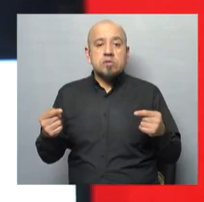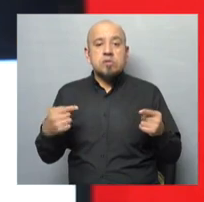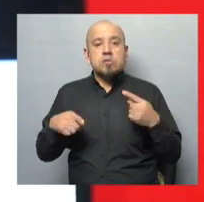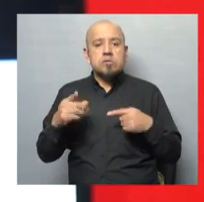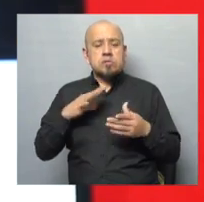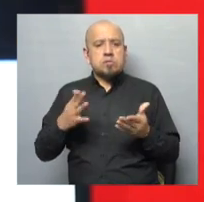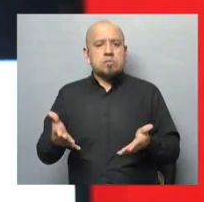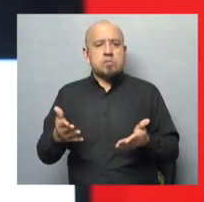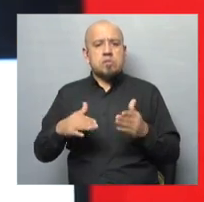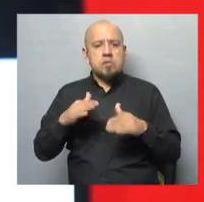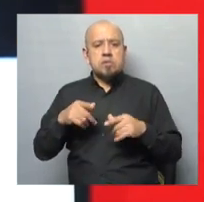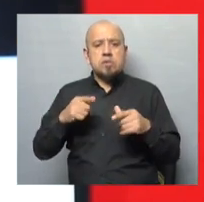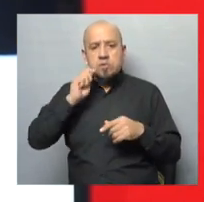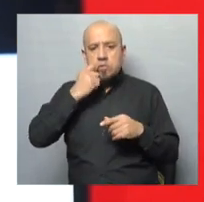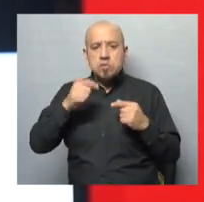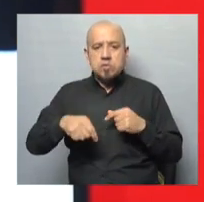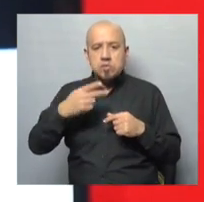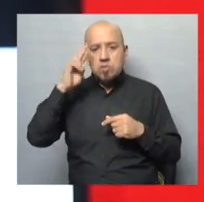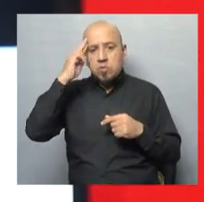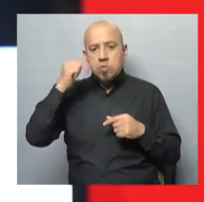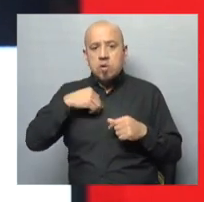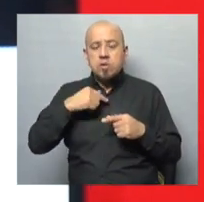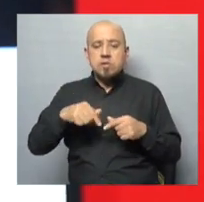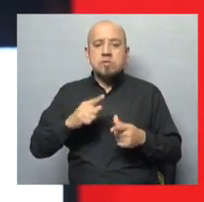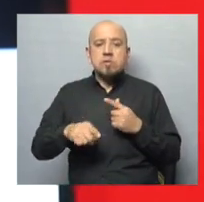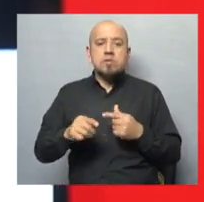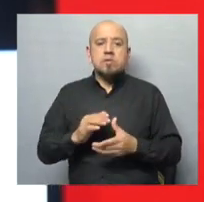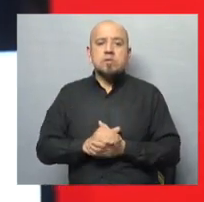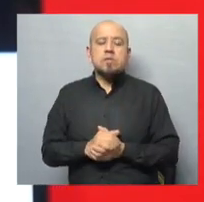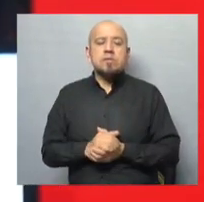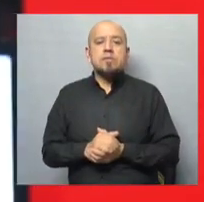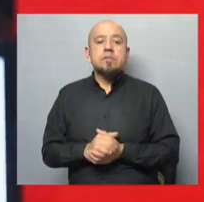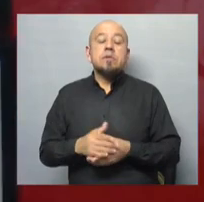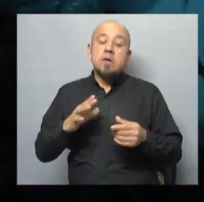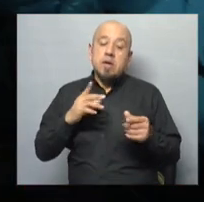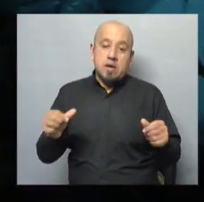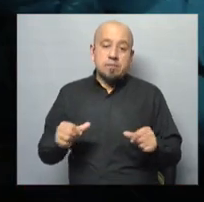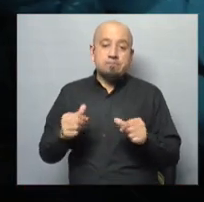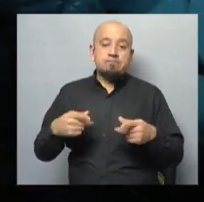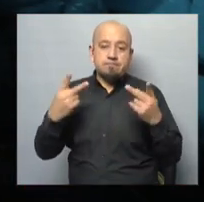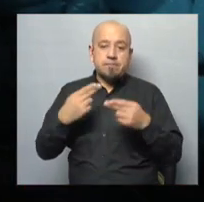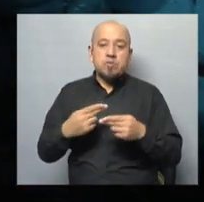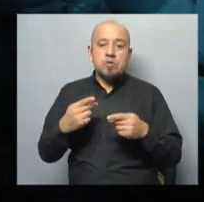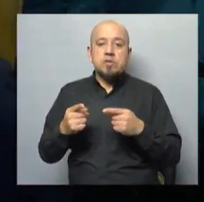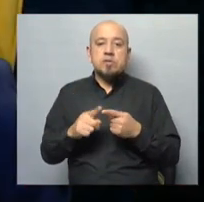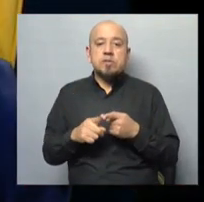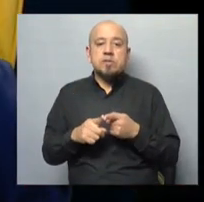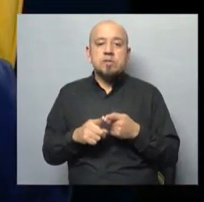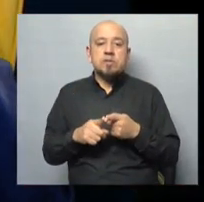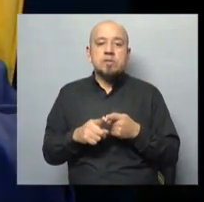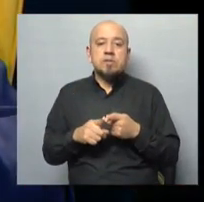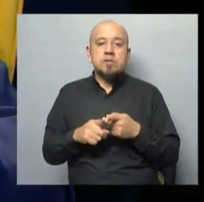creer que las cosas que también nos gustan son de acá está muy bien tengo que hacer una pausa más pero del estero